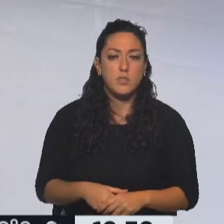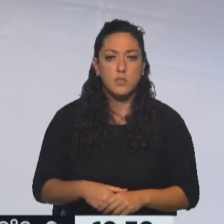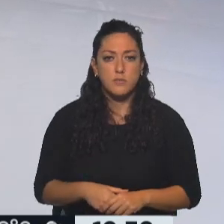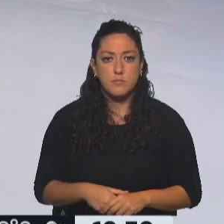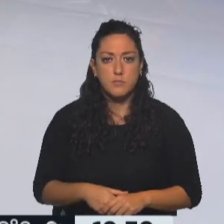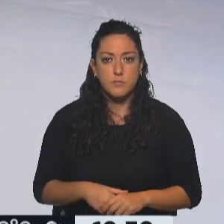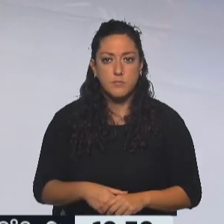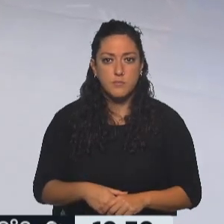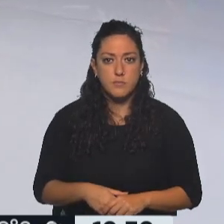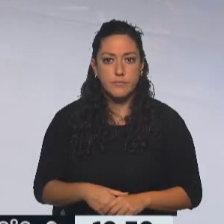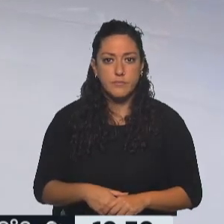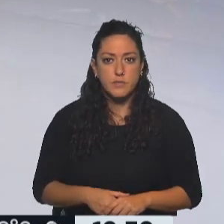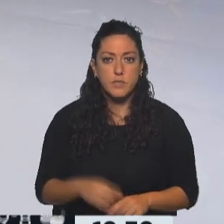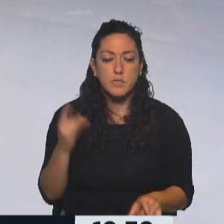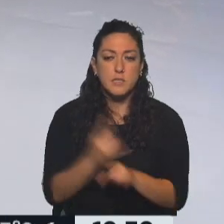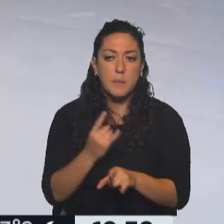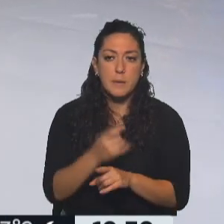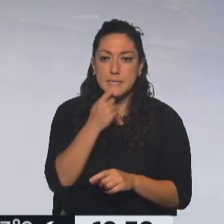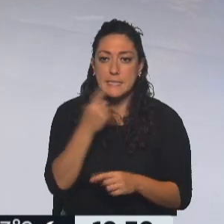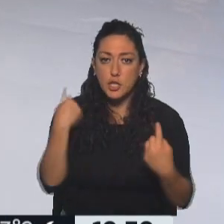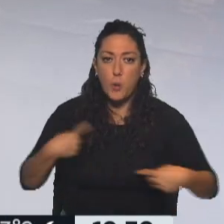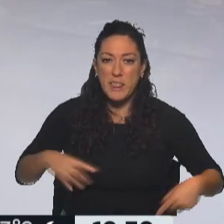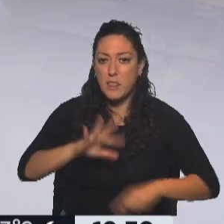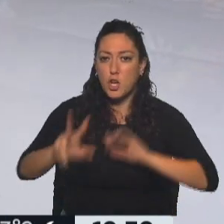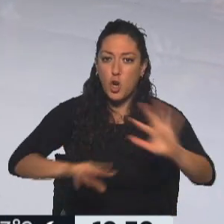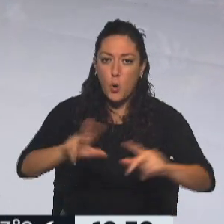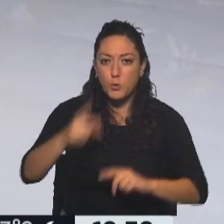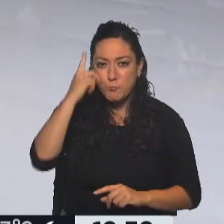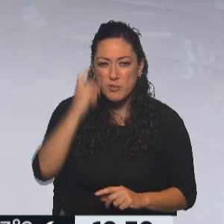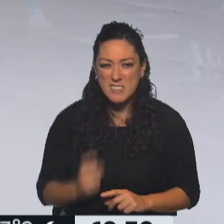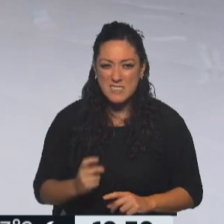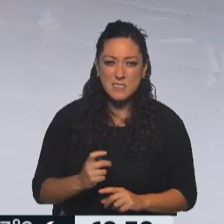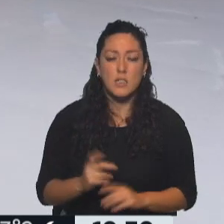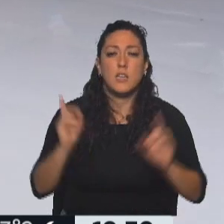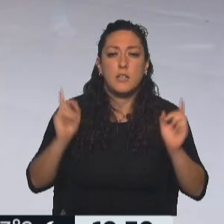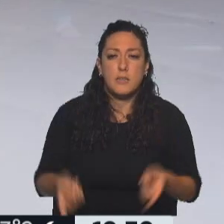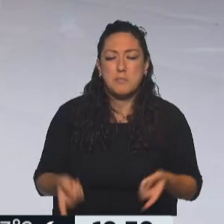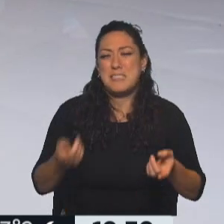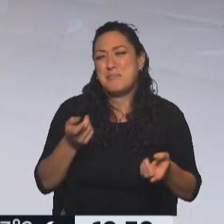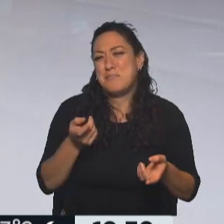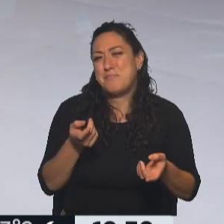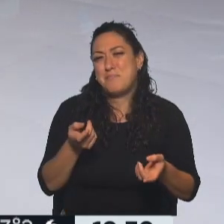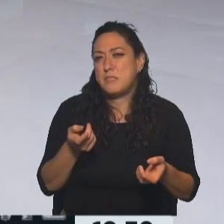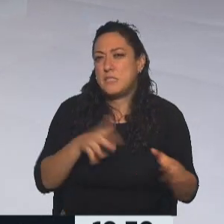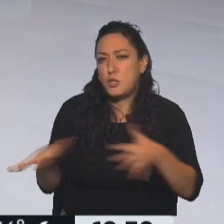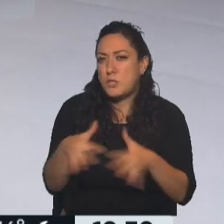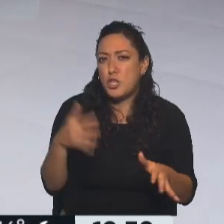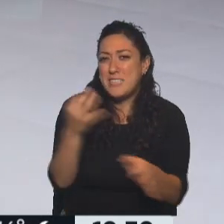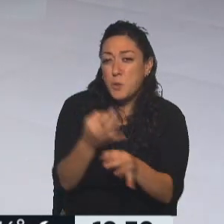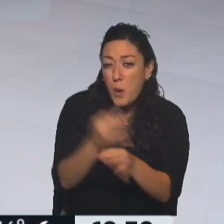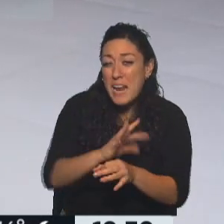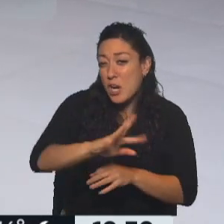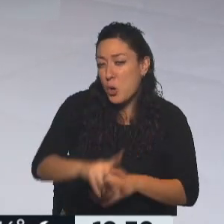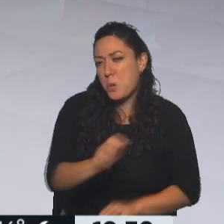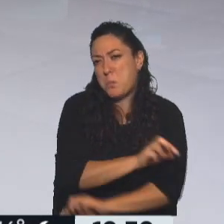Y siempre es triste cuando damos la noticia de algún robo, pero más aún cuando se da en una escuela. En este caso, es la segunda